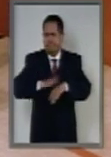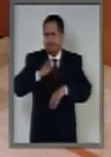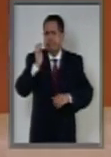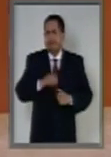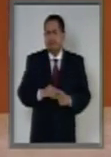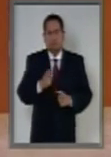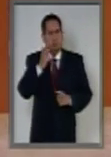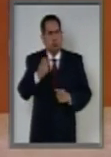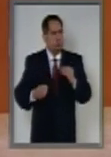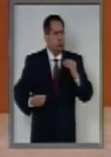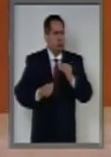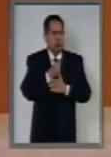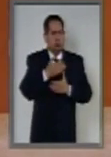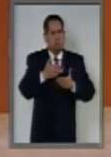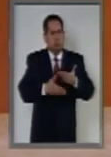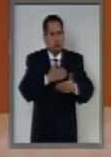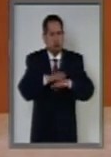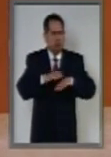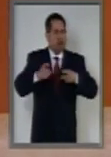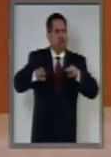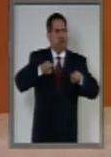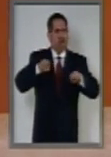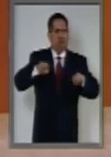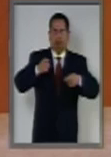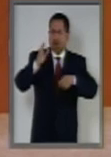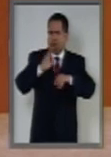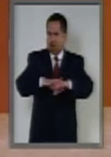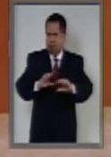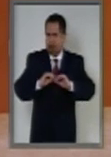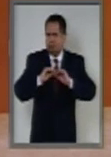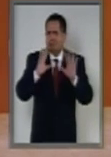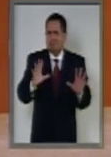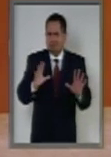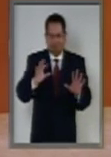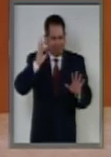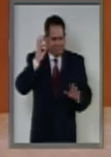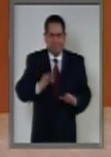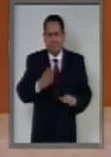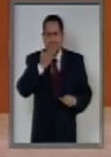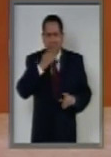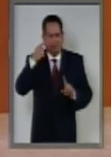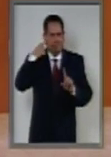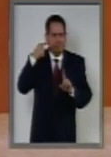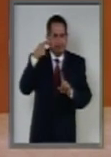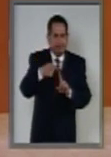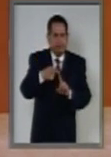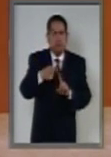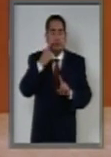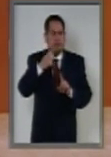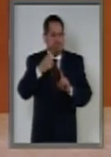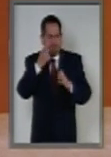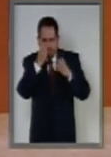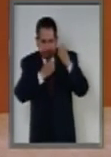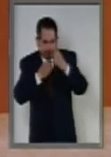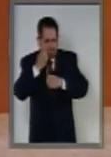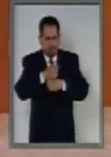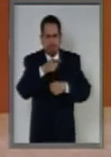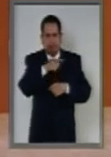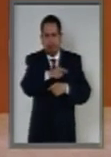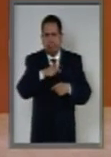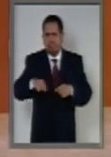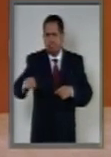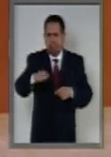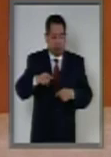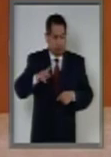nuevo mecanismo de control que hará más eficiente y efectiva la revisión del ejercicio de los